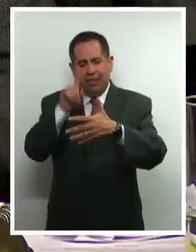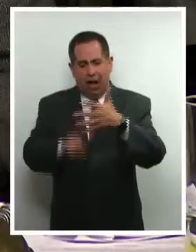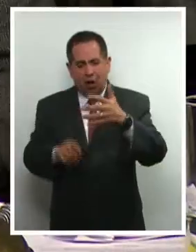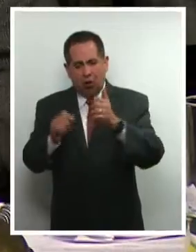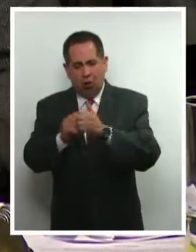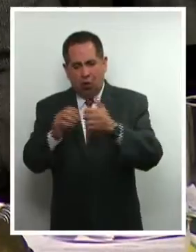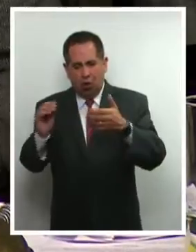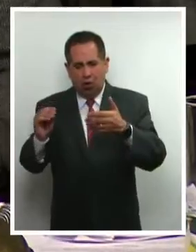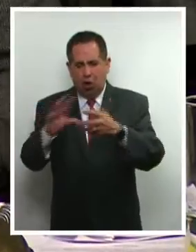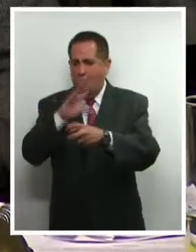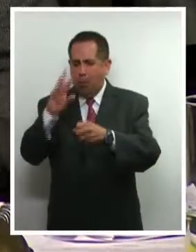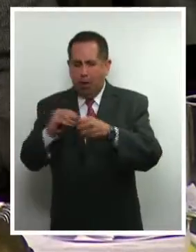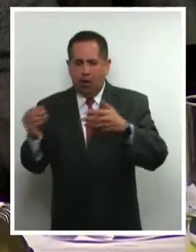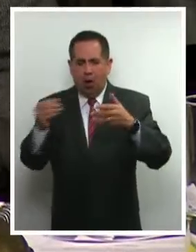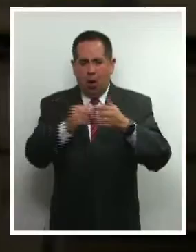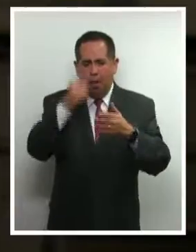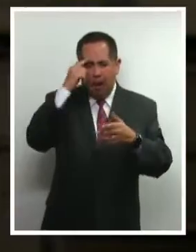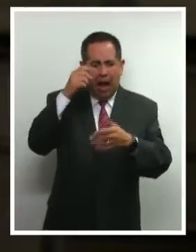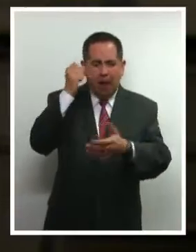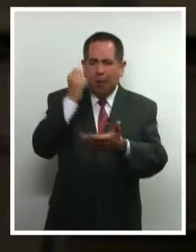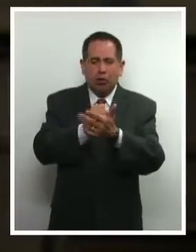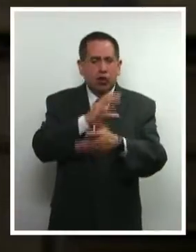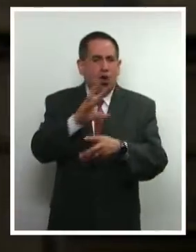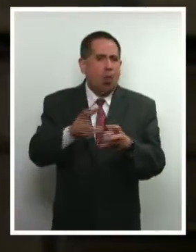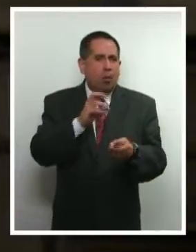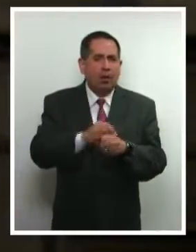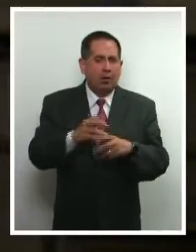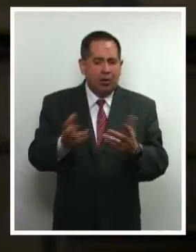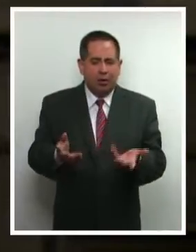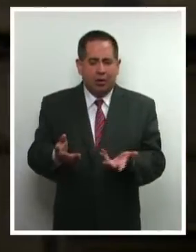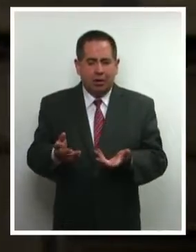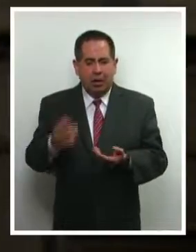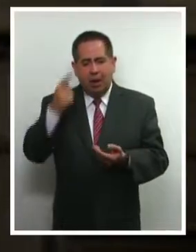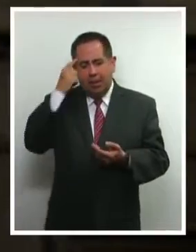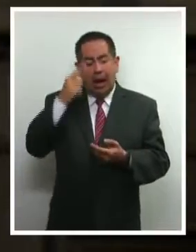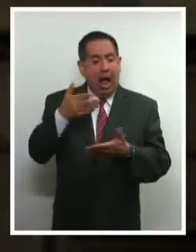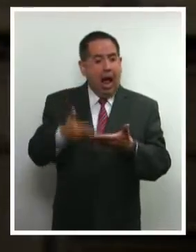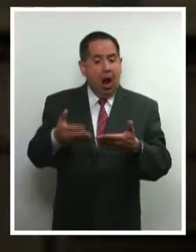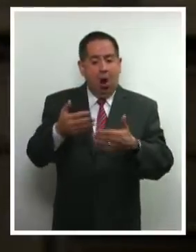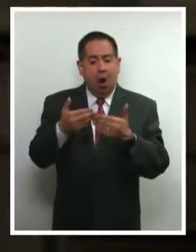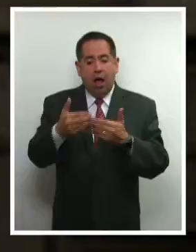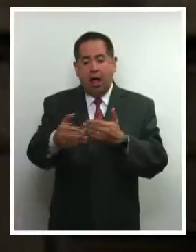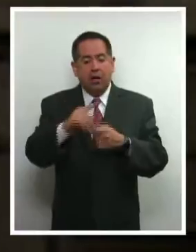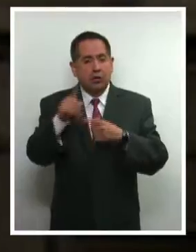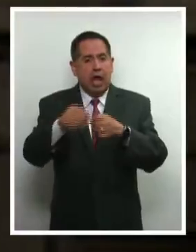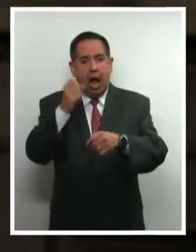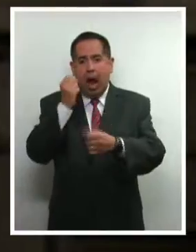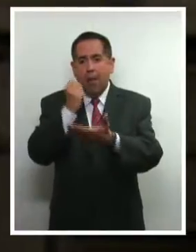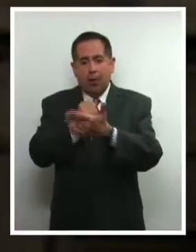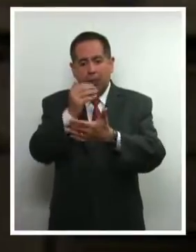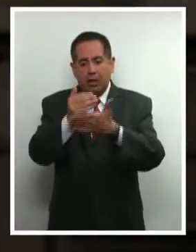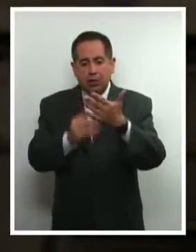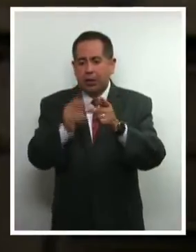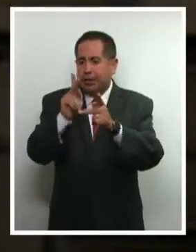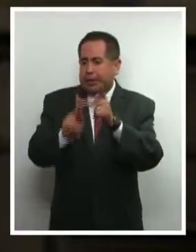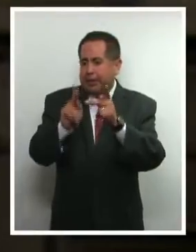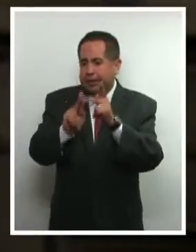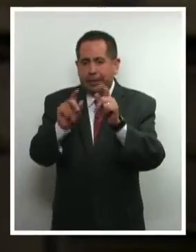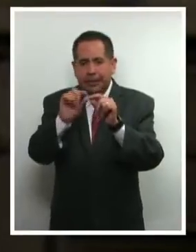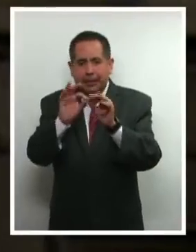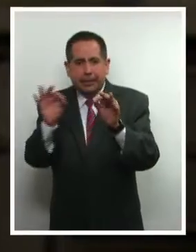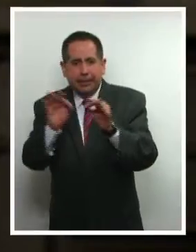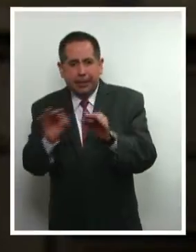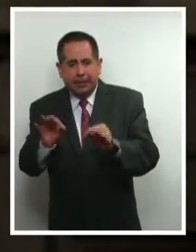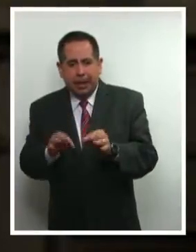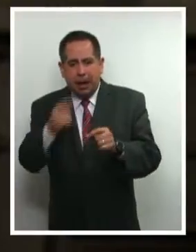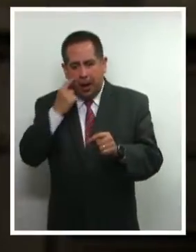articulado global para aprobación total? Si lo que vamos a tener a partir de ahora son son aprobaciones y fragmentos de lo que